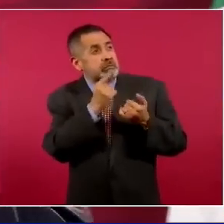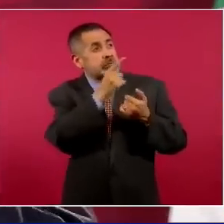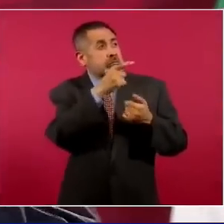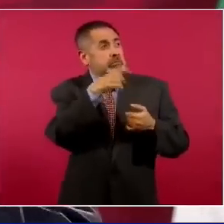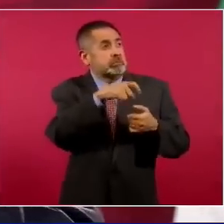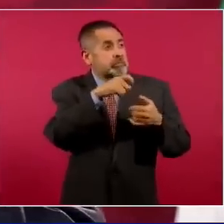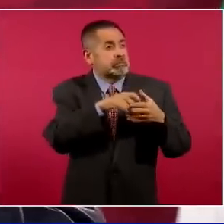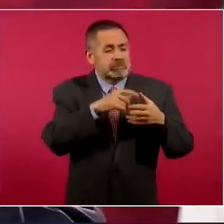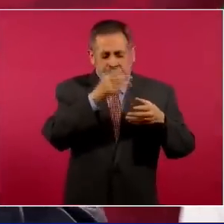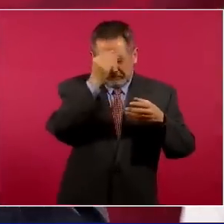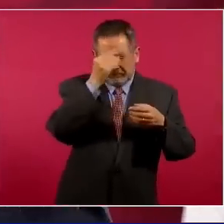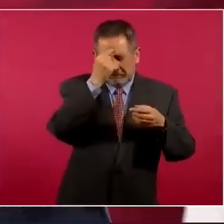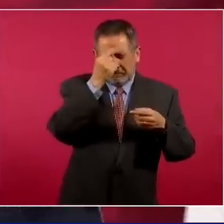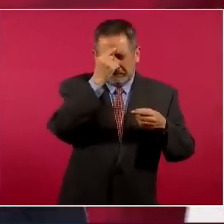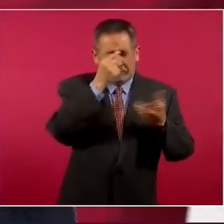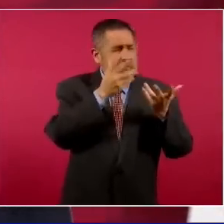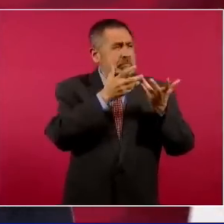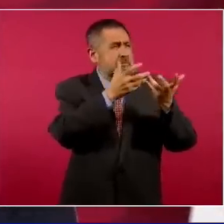Toda una formación,